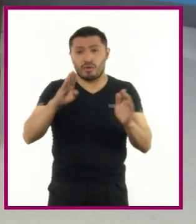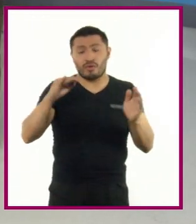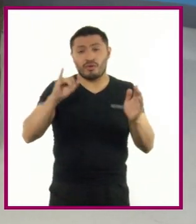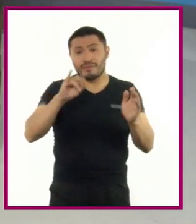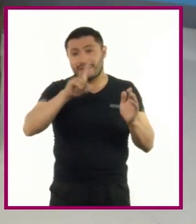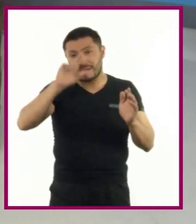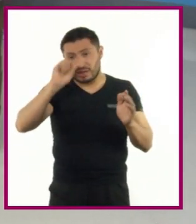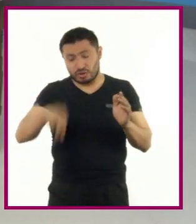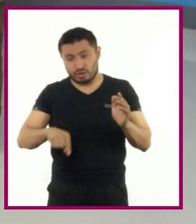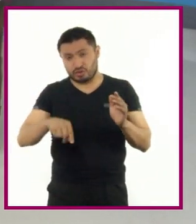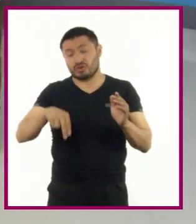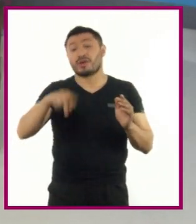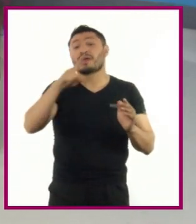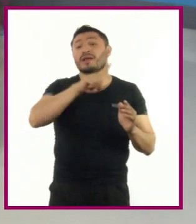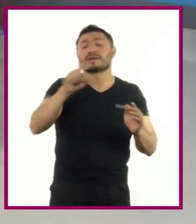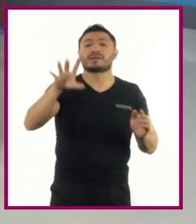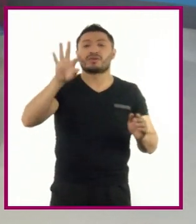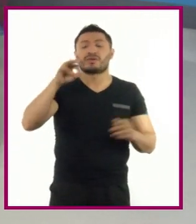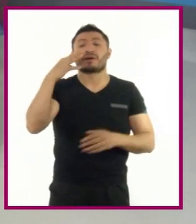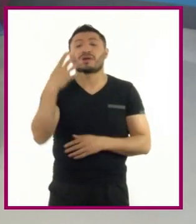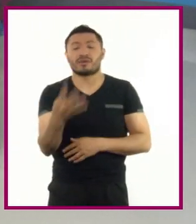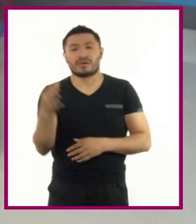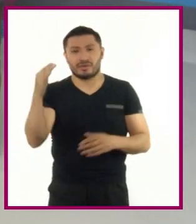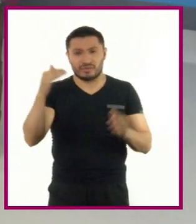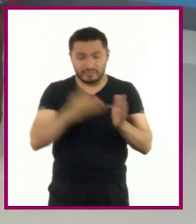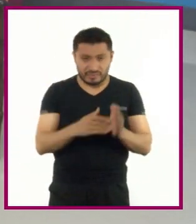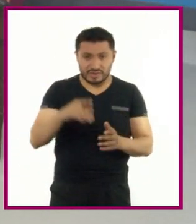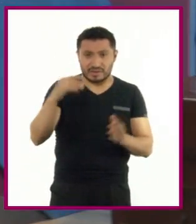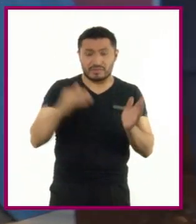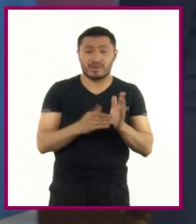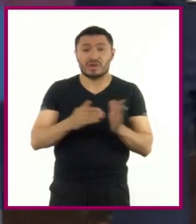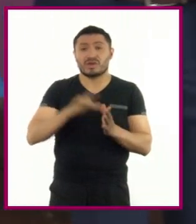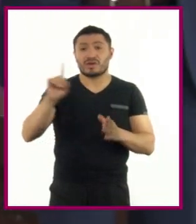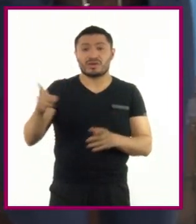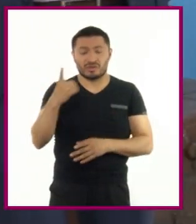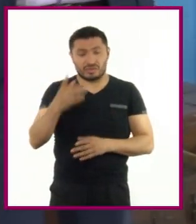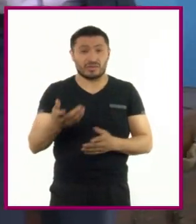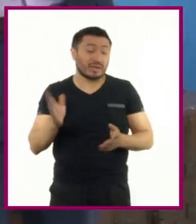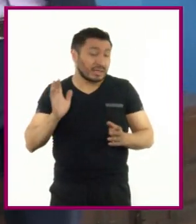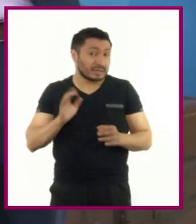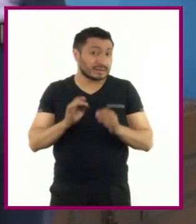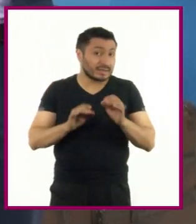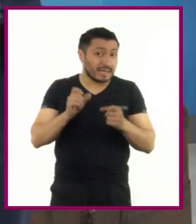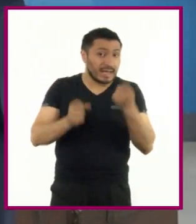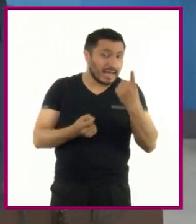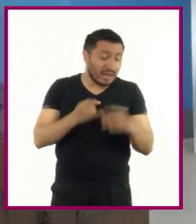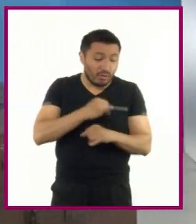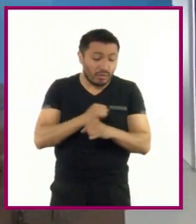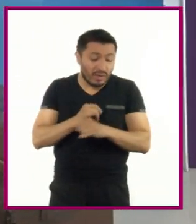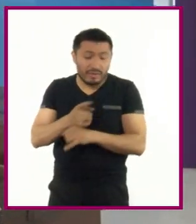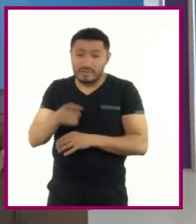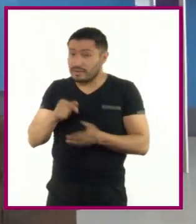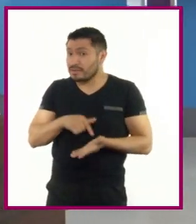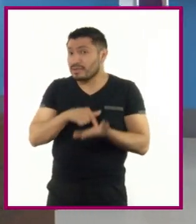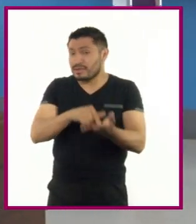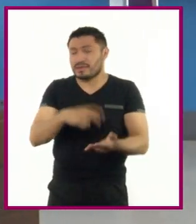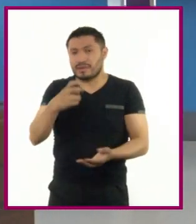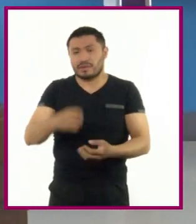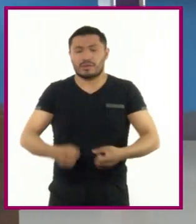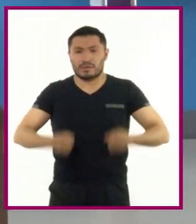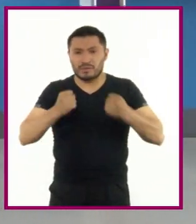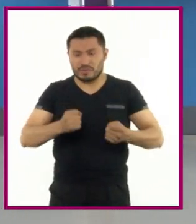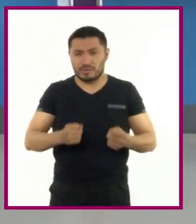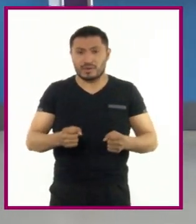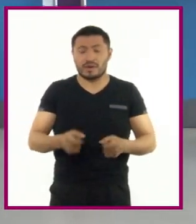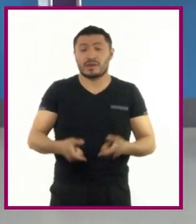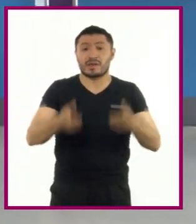$1,144,000 millones en 2015, según algunas fuentes, lo que nos habla de un fortalecimiento macroeconómico, pero